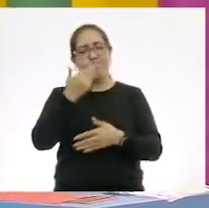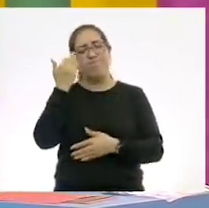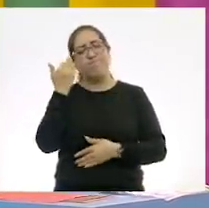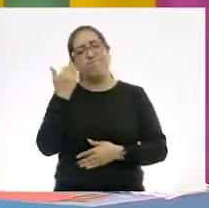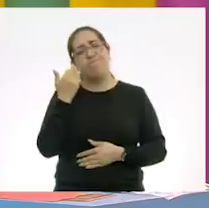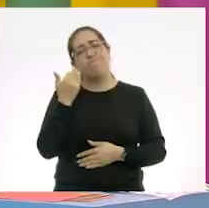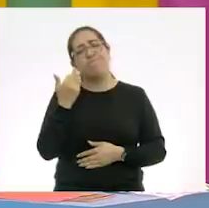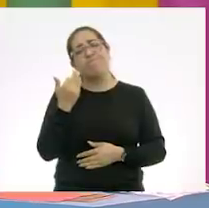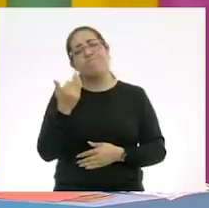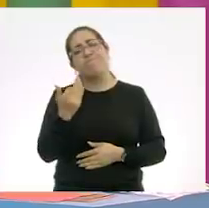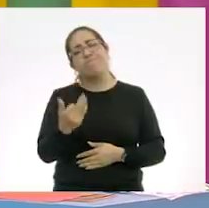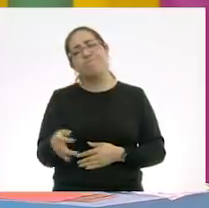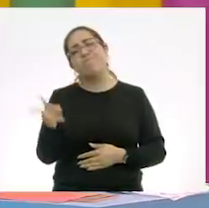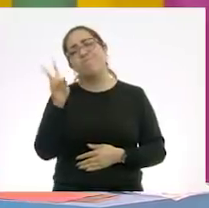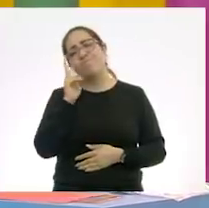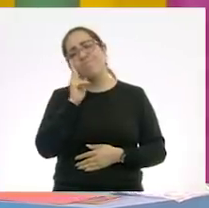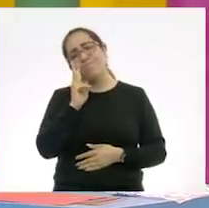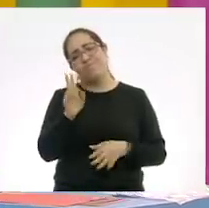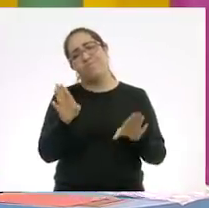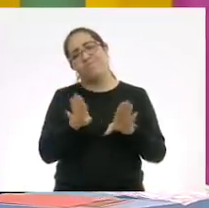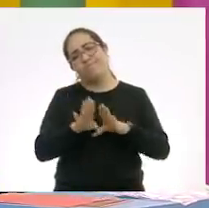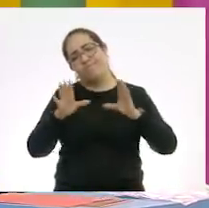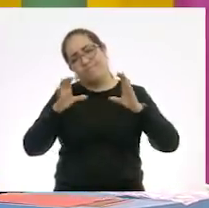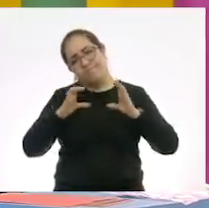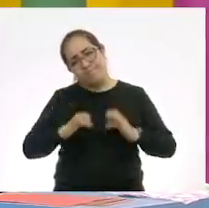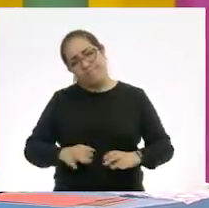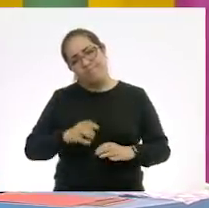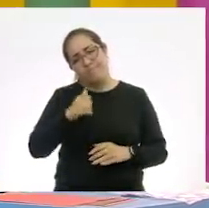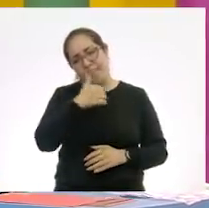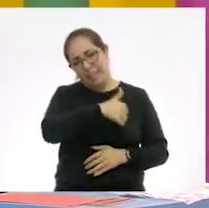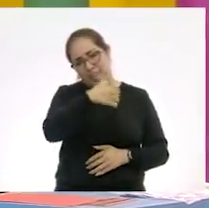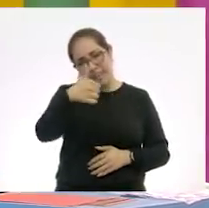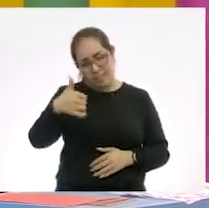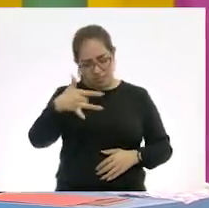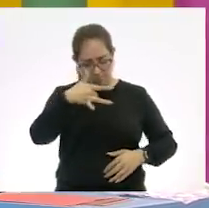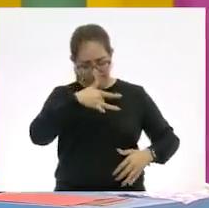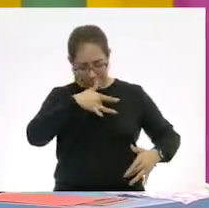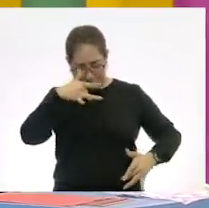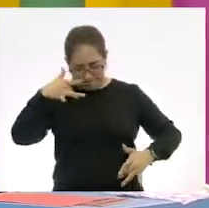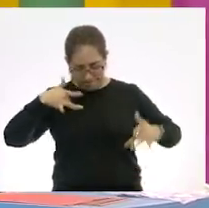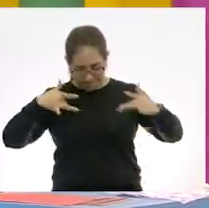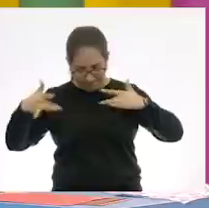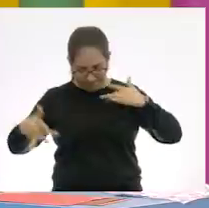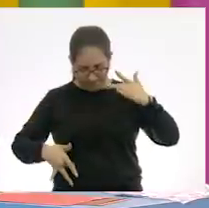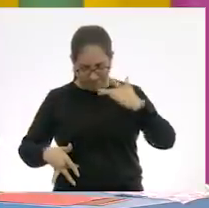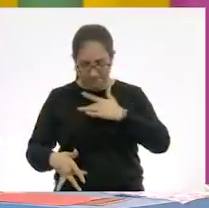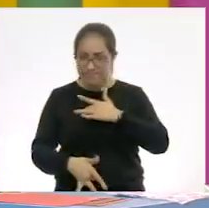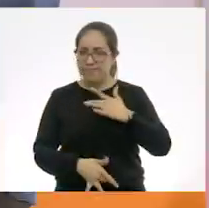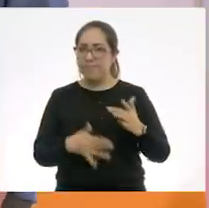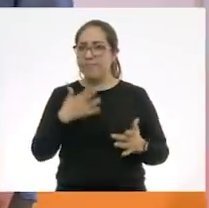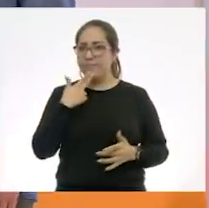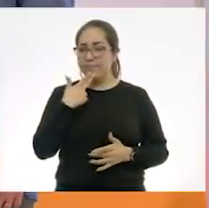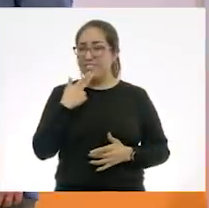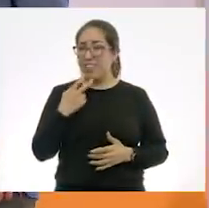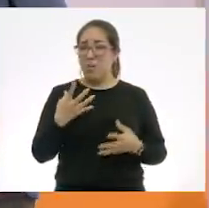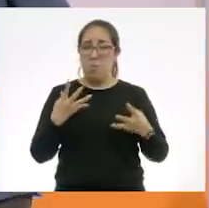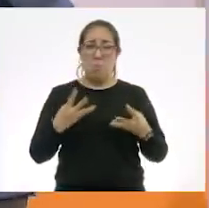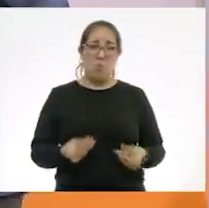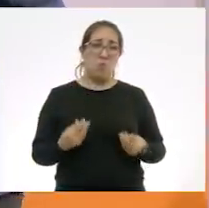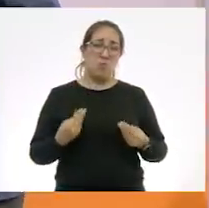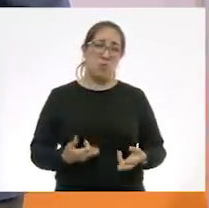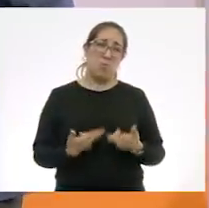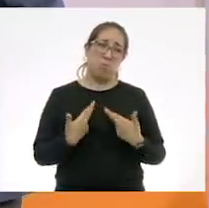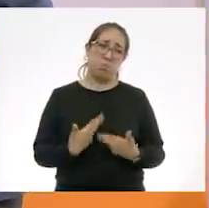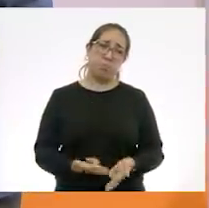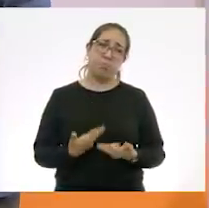y horas viendo qué función cumple cada uno de los órganos de nuestro cuerpo. Exacto, y al ser tantos,